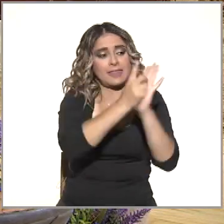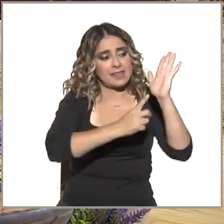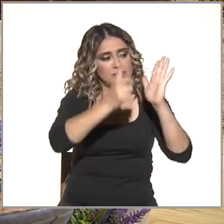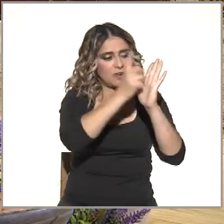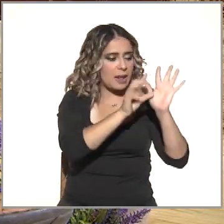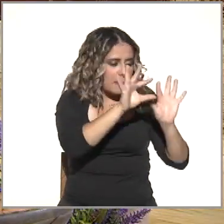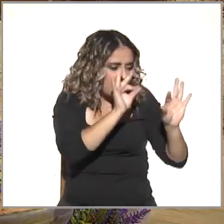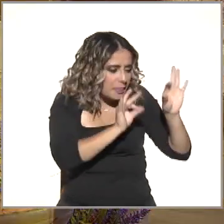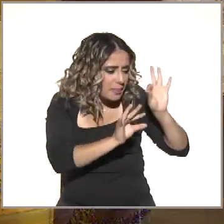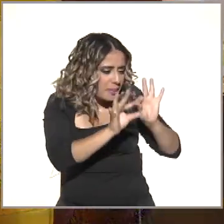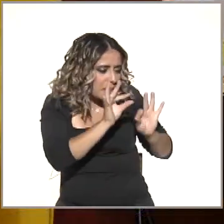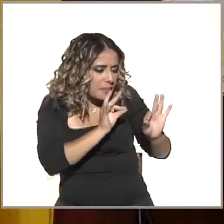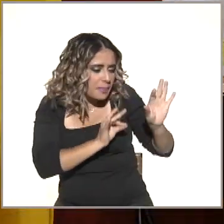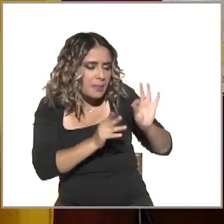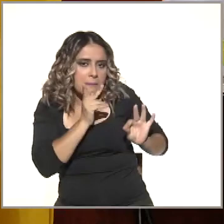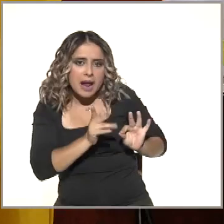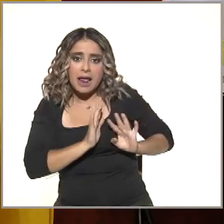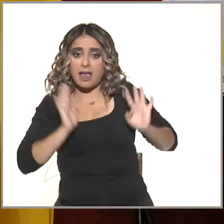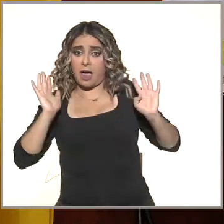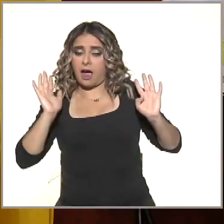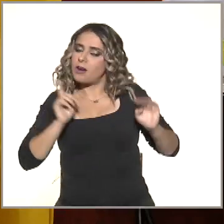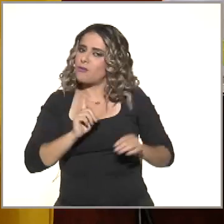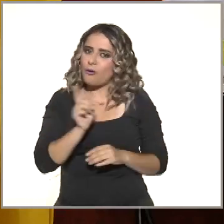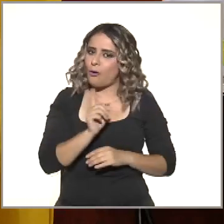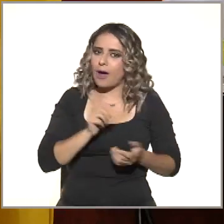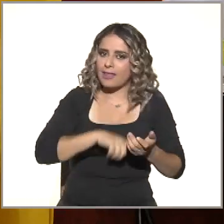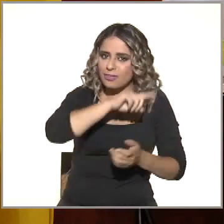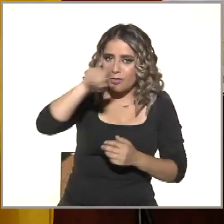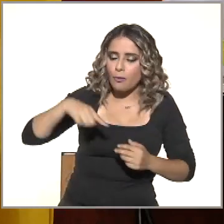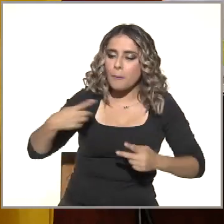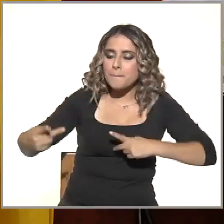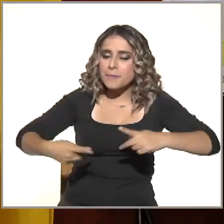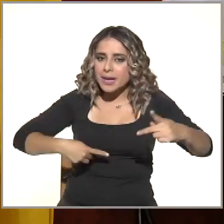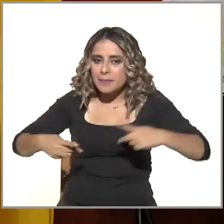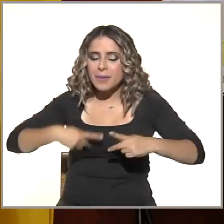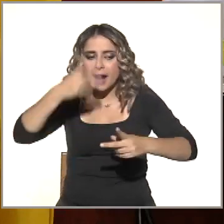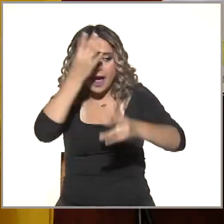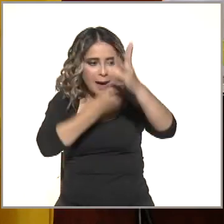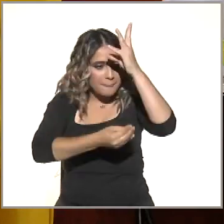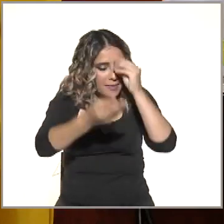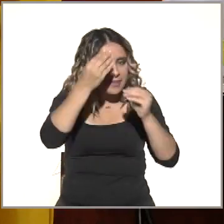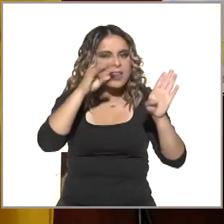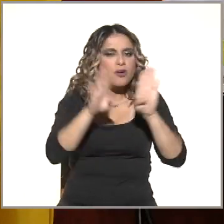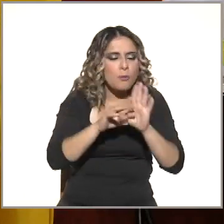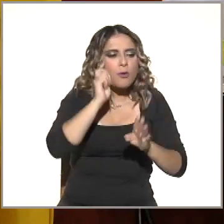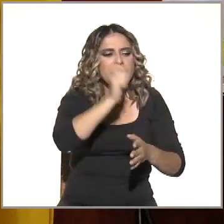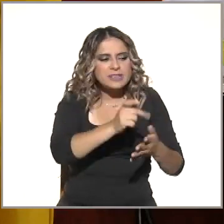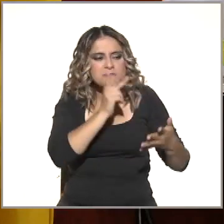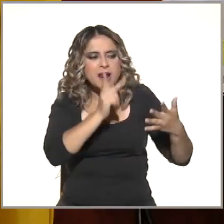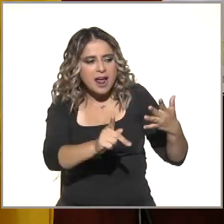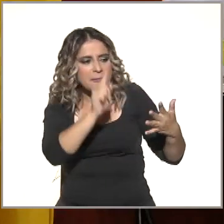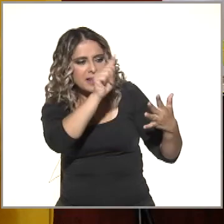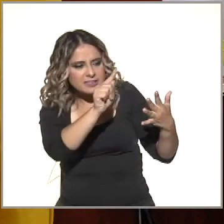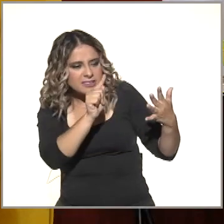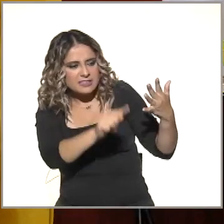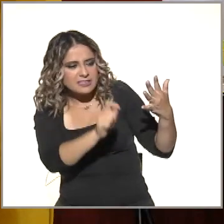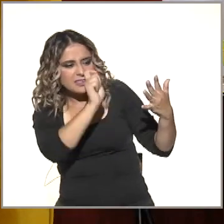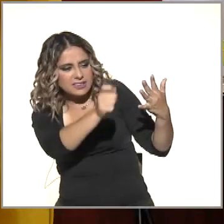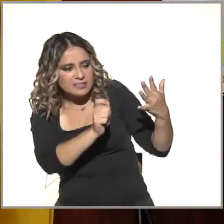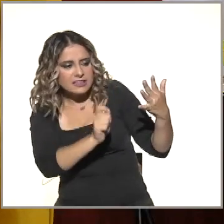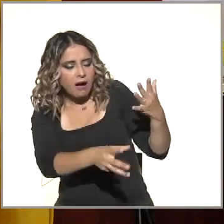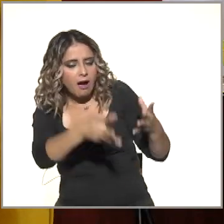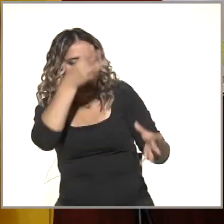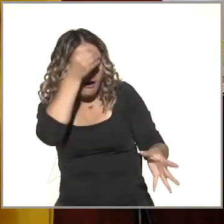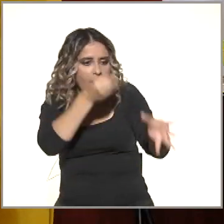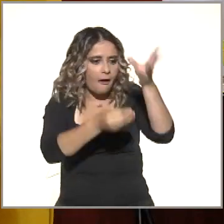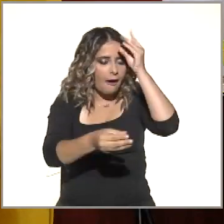elijamos palabras, sino que tenemos que estar preparados para reconocer las palabras que están circulando entre